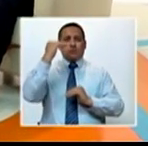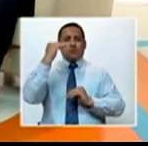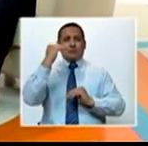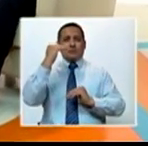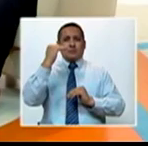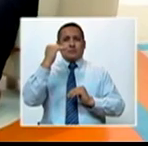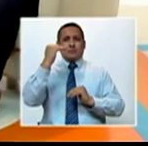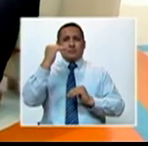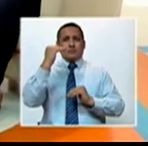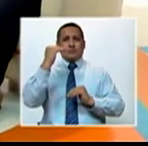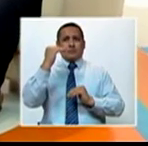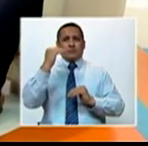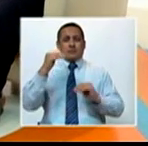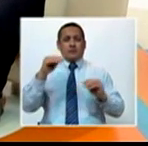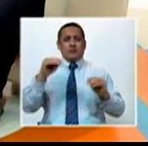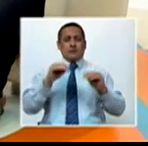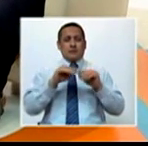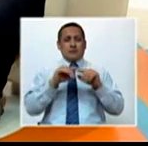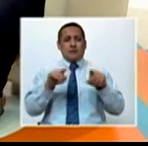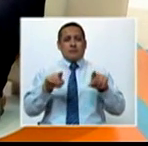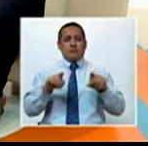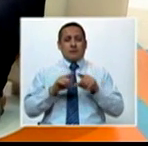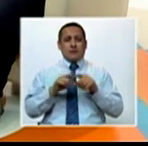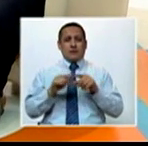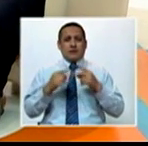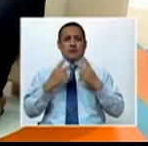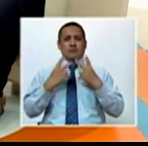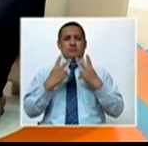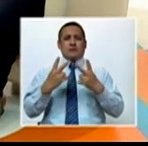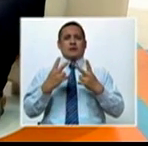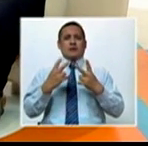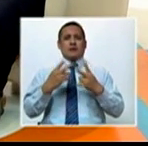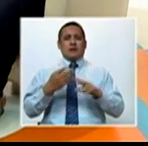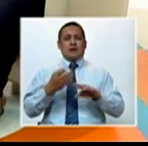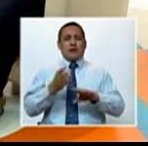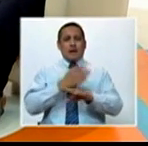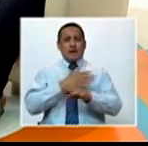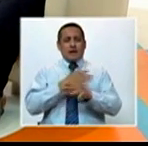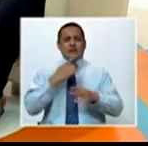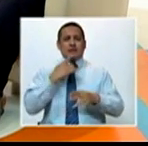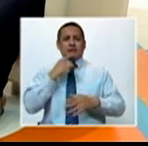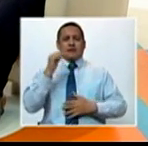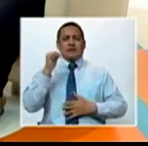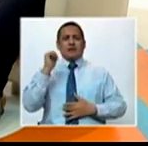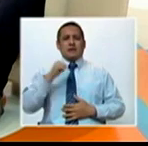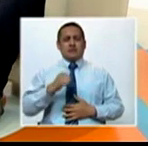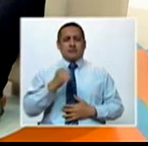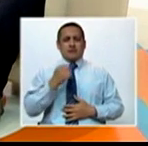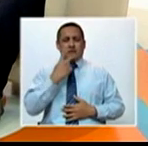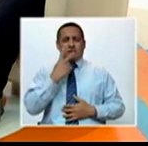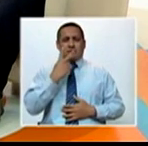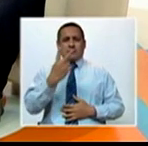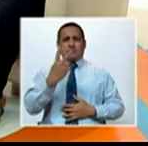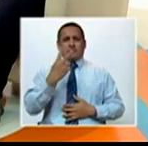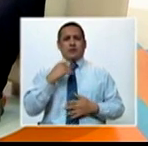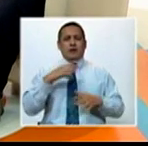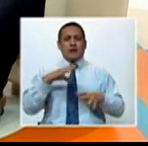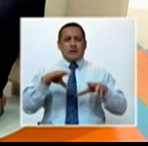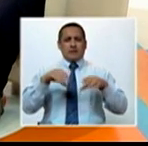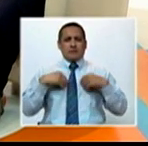grado, había fue el que sí impugnó esta decisión.